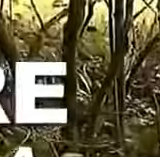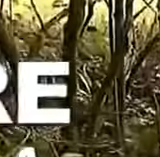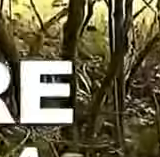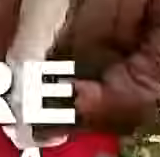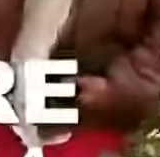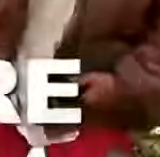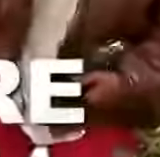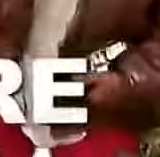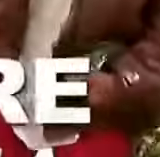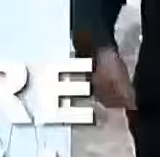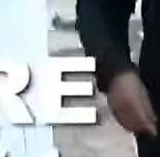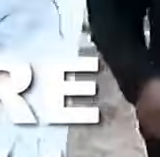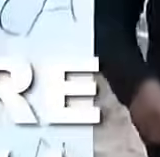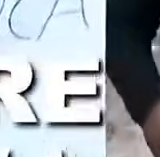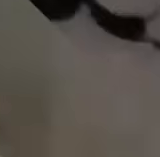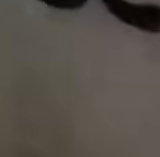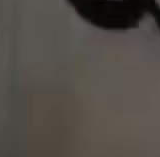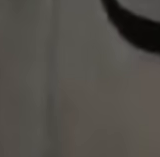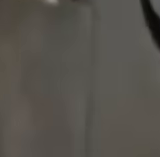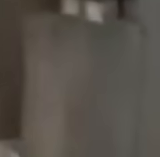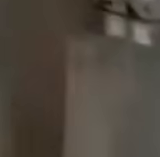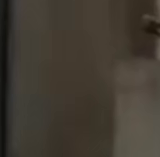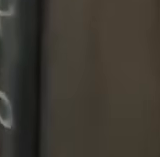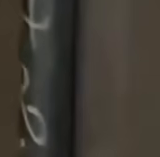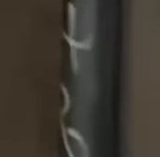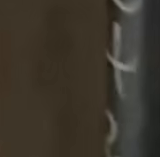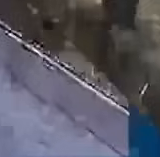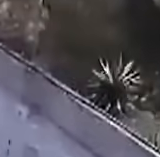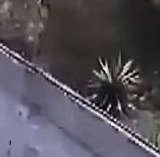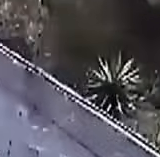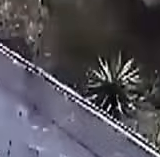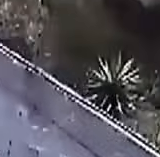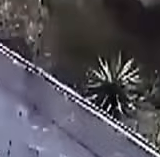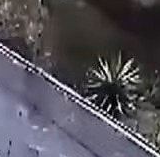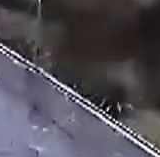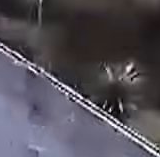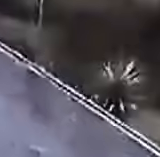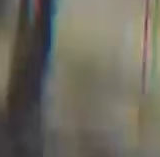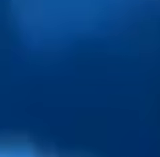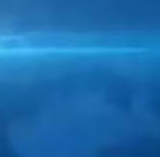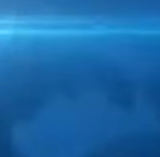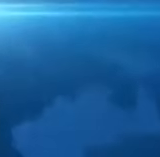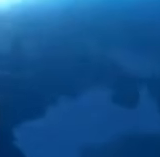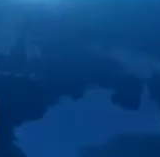noticia. Porque todo lo que pasa en la ciudad está aquí.